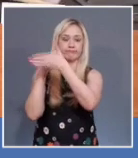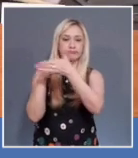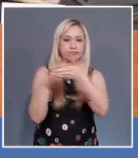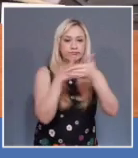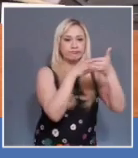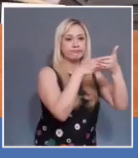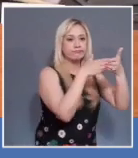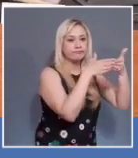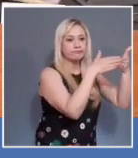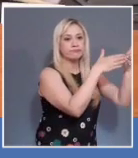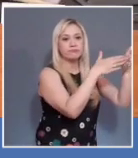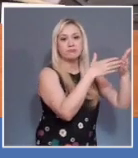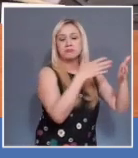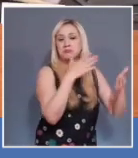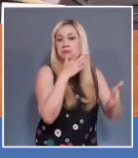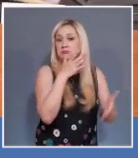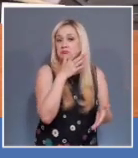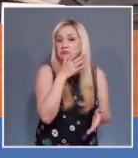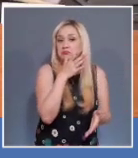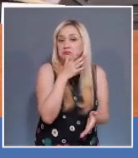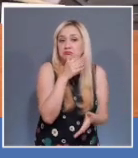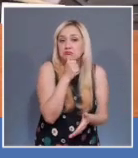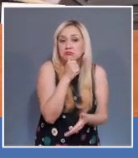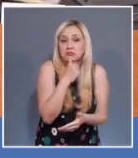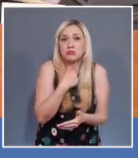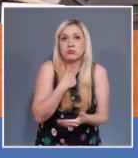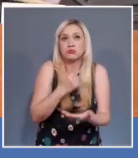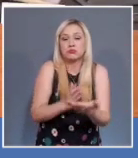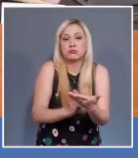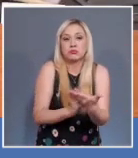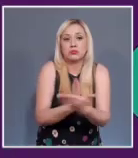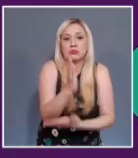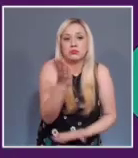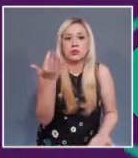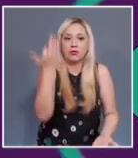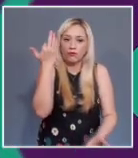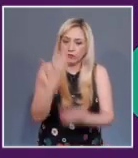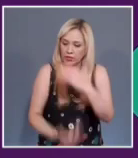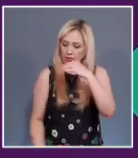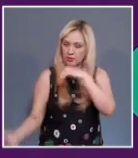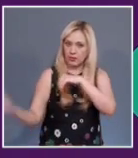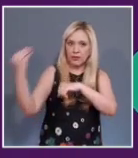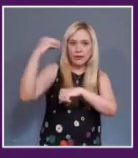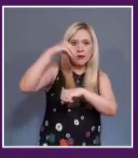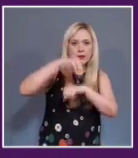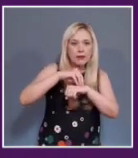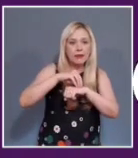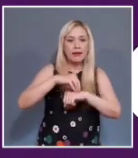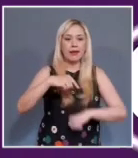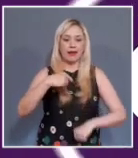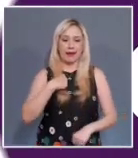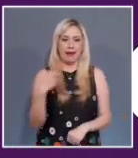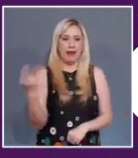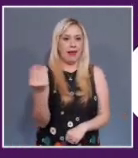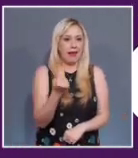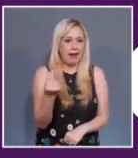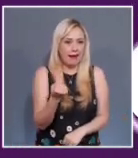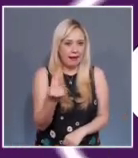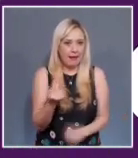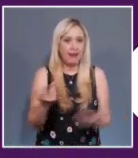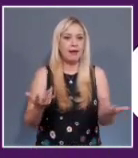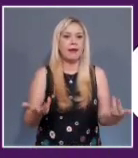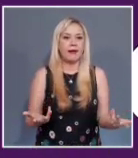pueden superarse si no es a través de las acciones del Estado. Durante el seminario Reforma Electoral